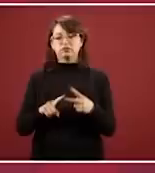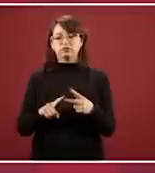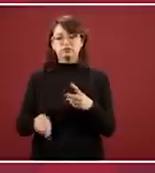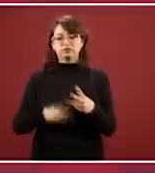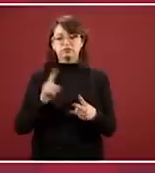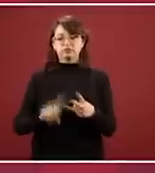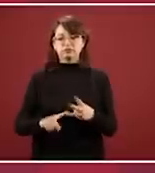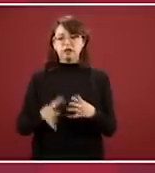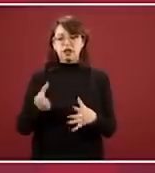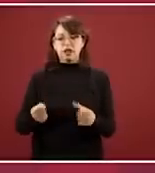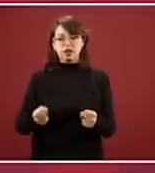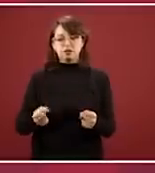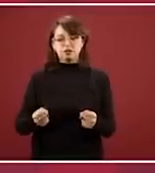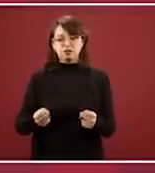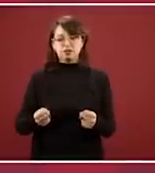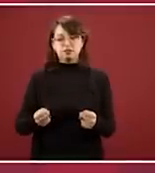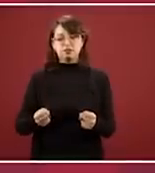en leche,